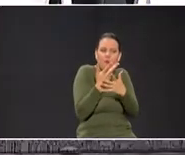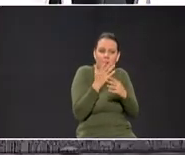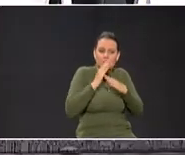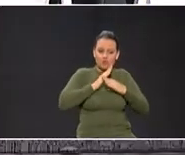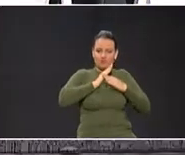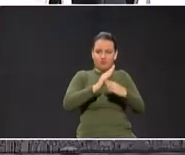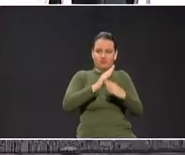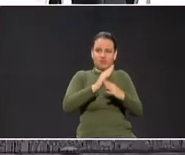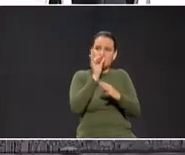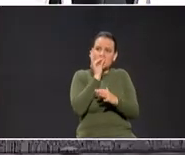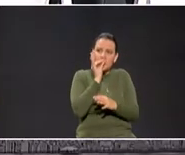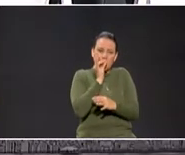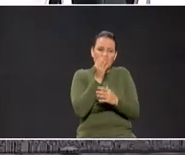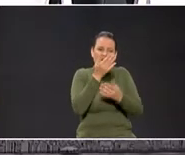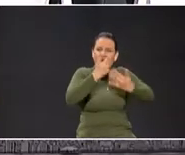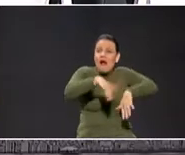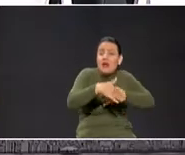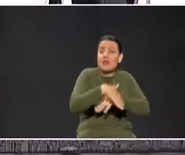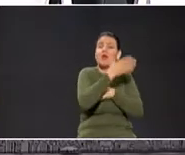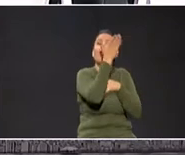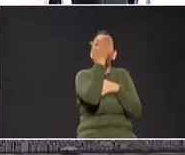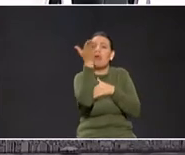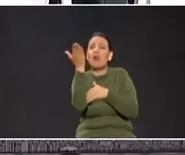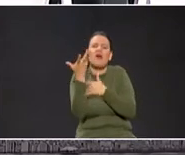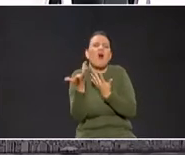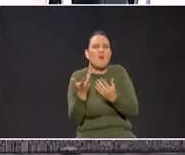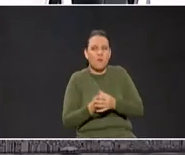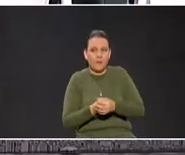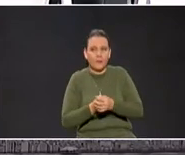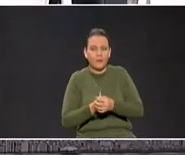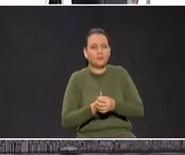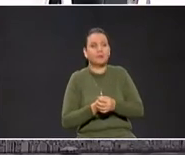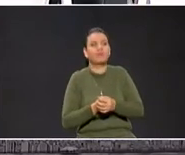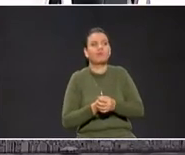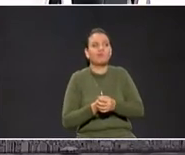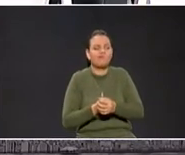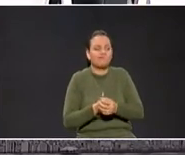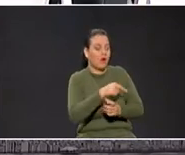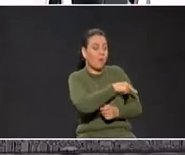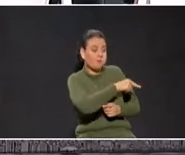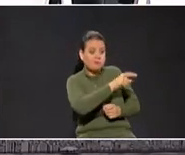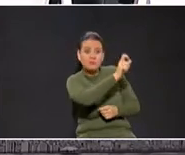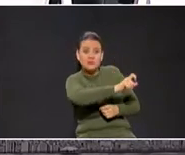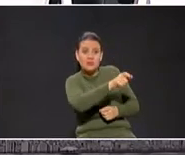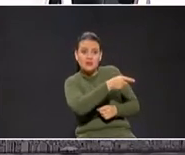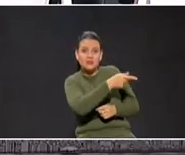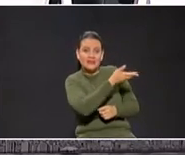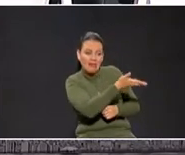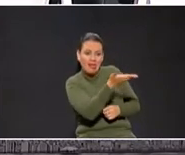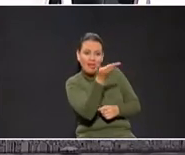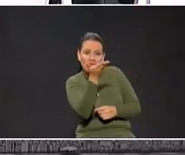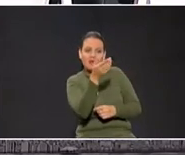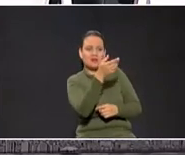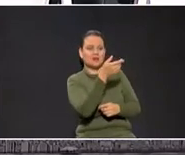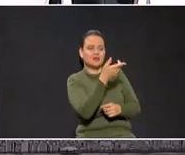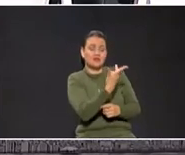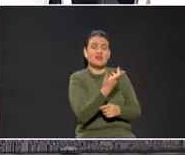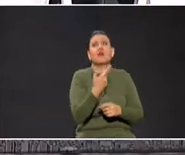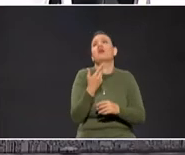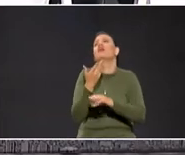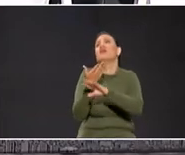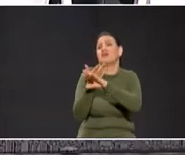habitantes de calle están proponiendo y se les atienda ellos son ellos